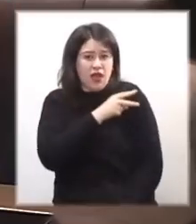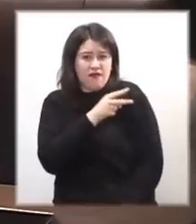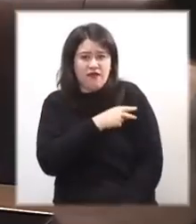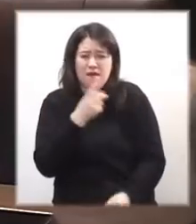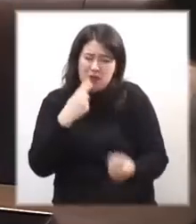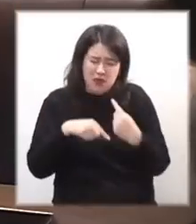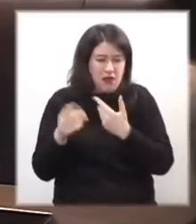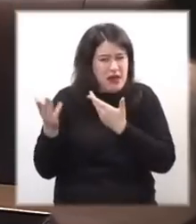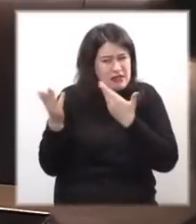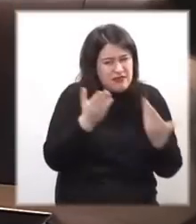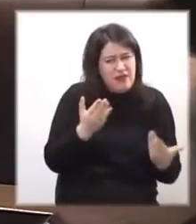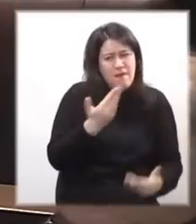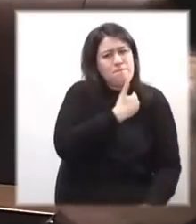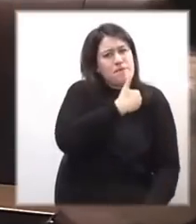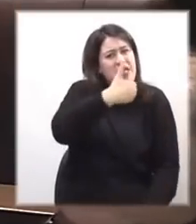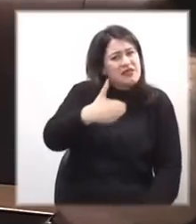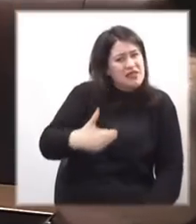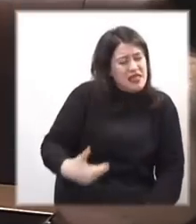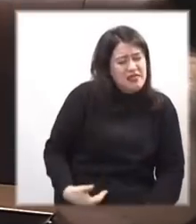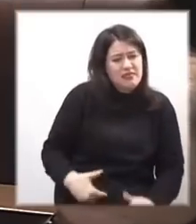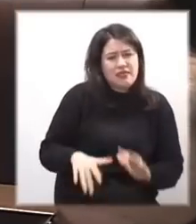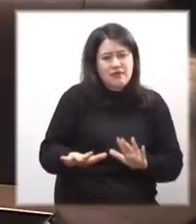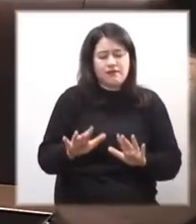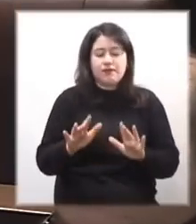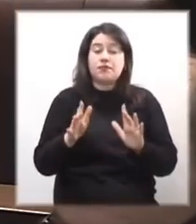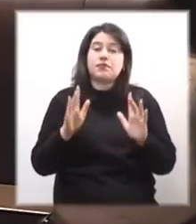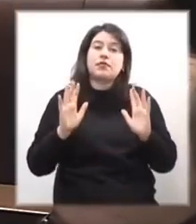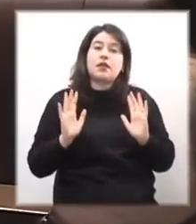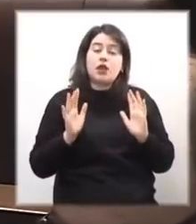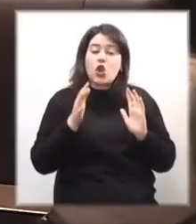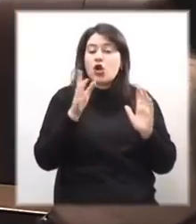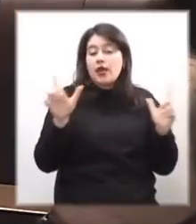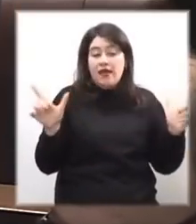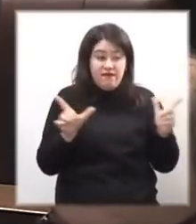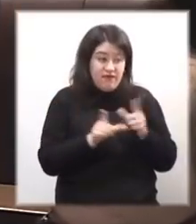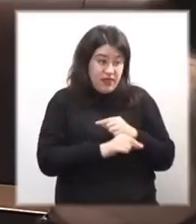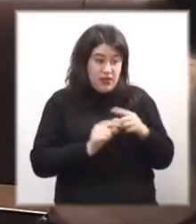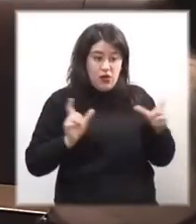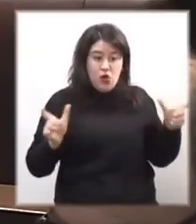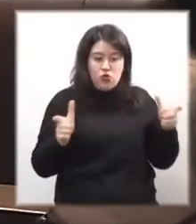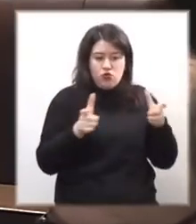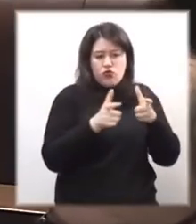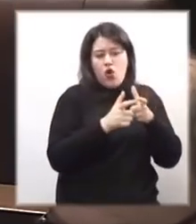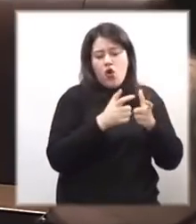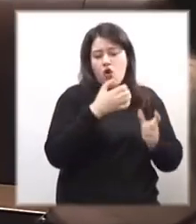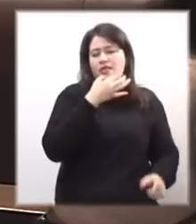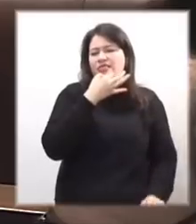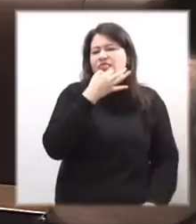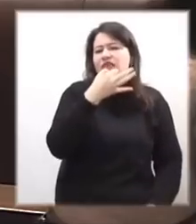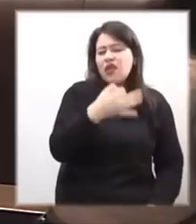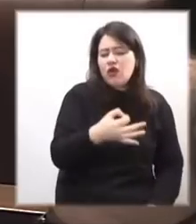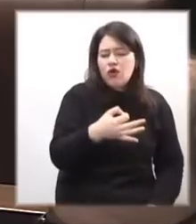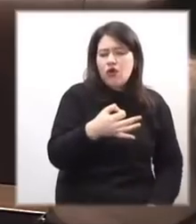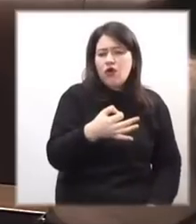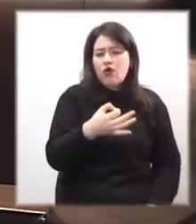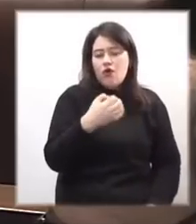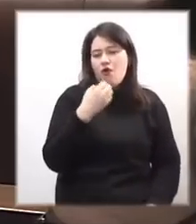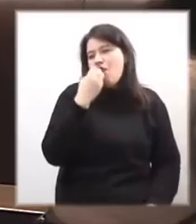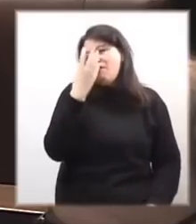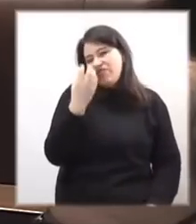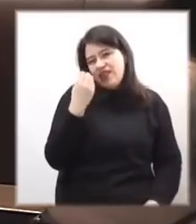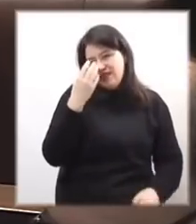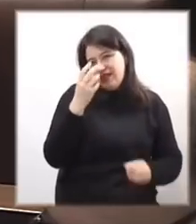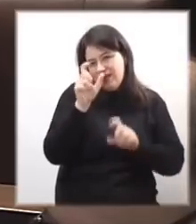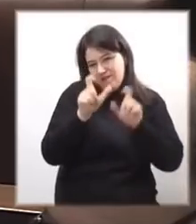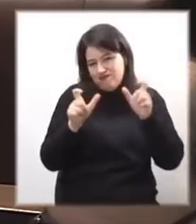nivel territorial. Lo que salió y lo que se dijo al culminar esa reunión en la conferencia de